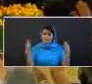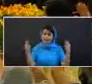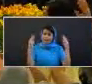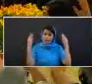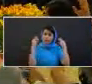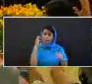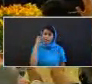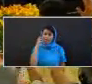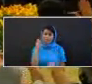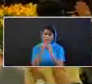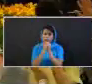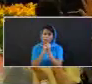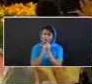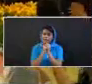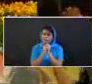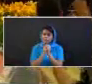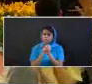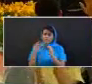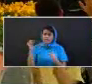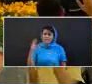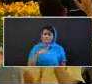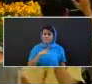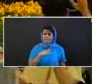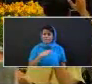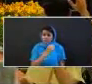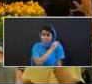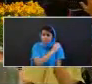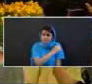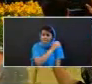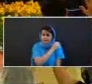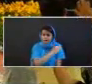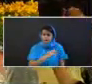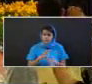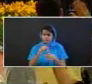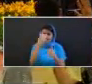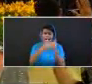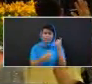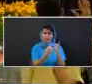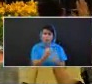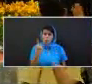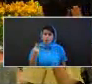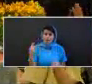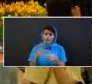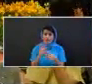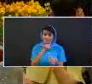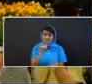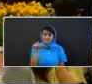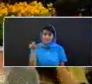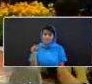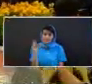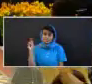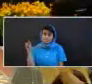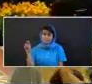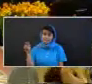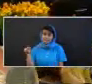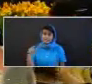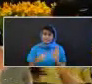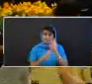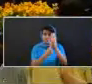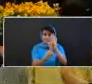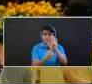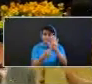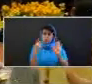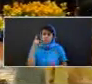Te lo suplicamos, Señor, que tengas misericordia, Señor, de cada una de esas necesidades que están presentando,